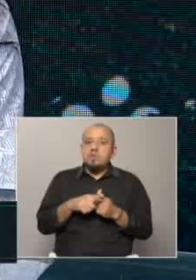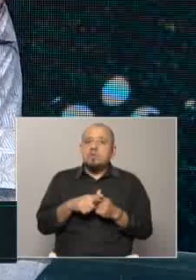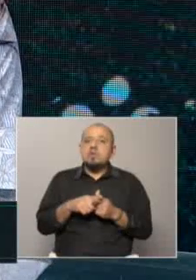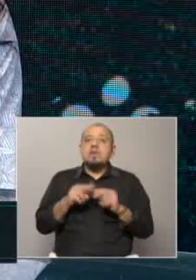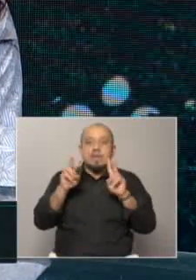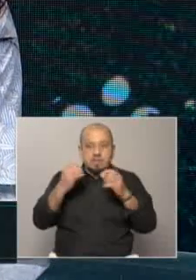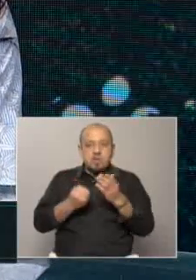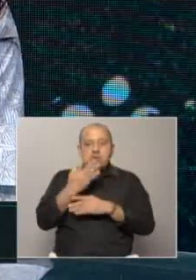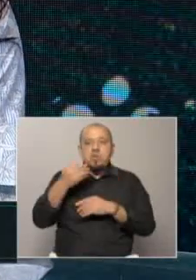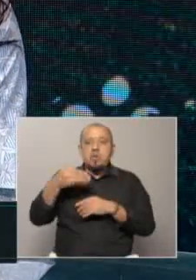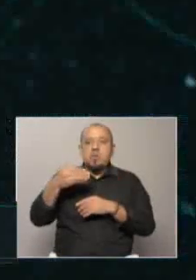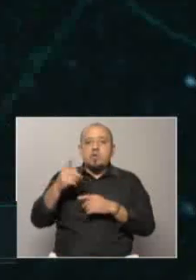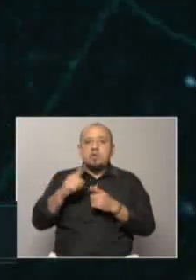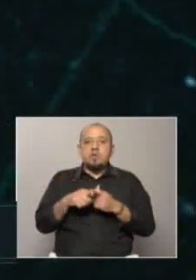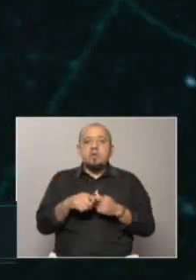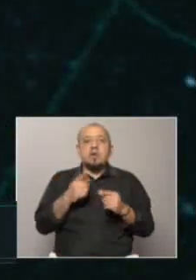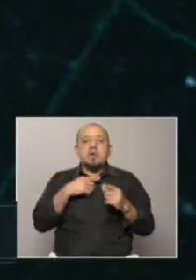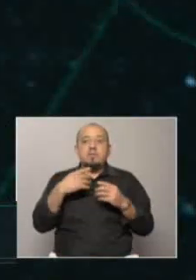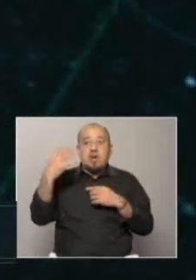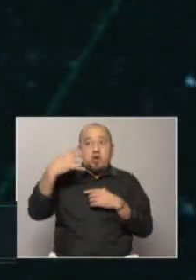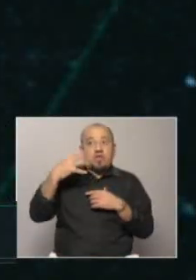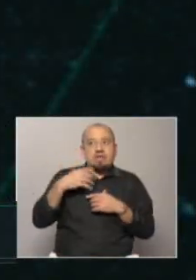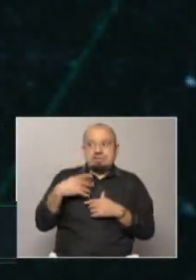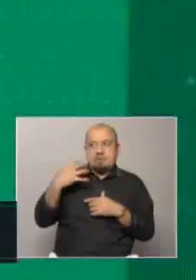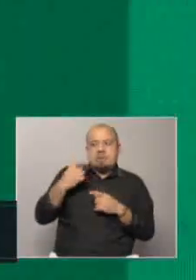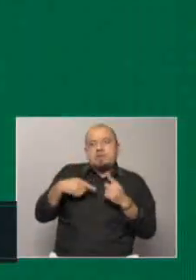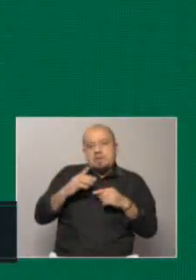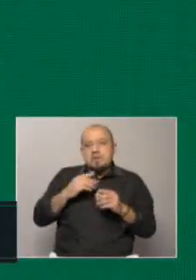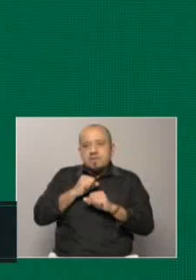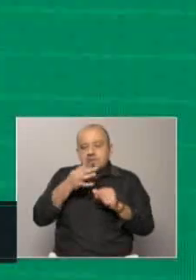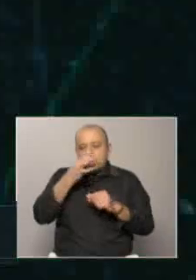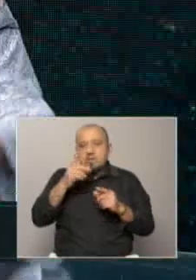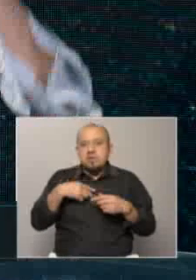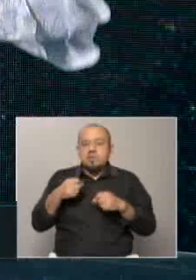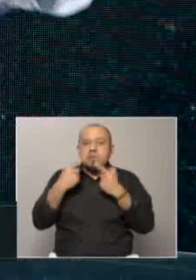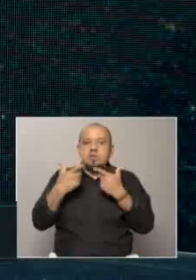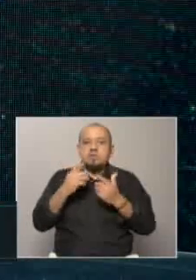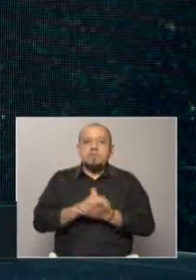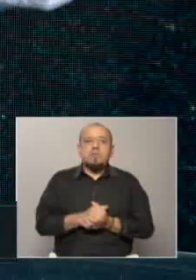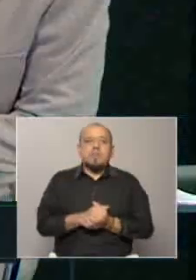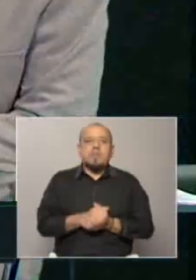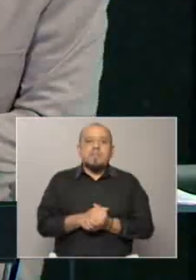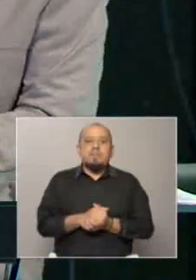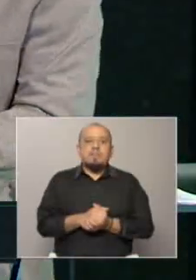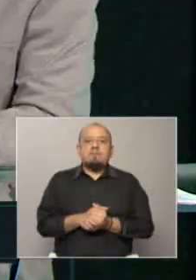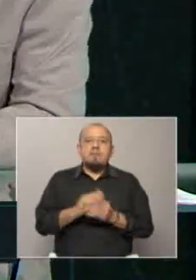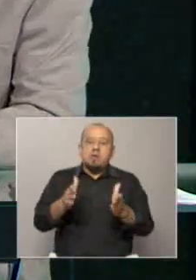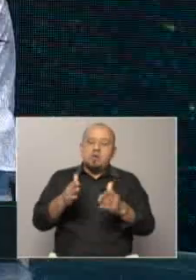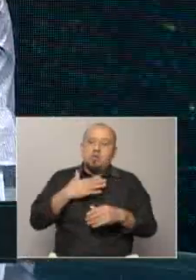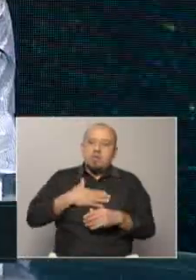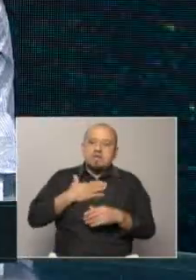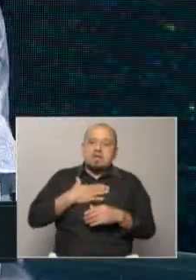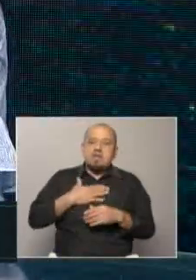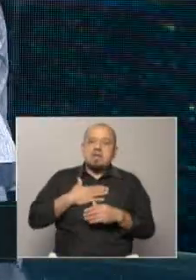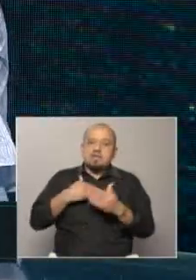escuchar temas nuevos. No sé si lo podía decir, ahora me odia lo de los buitres, pero va a haber como una sorpresa linda. Carlos, Noé, un placer que nos